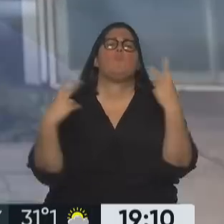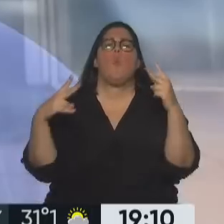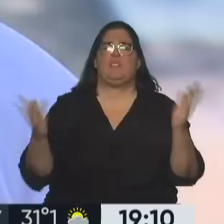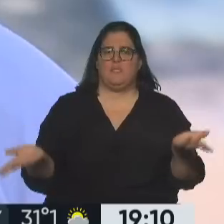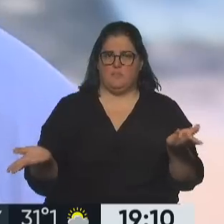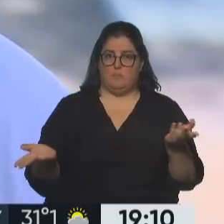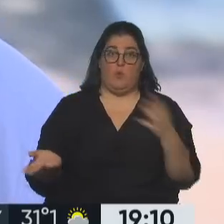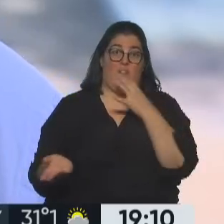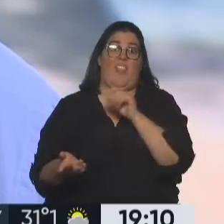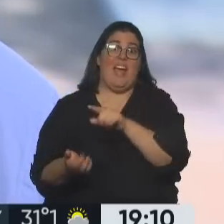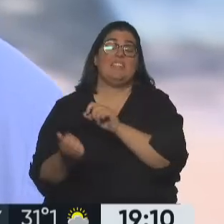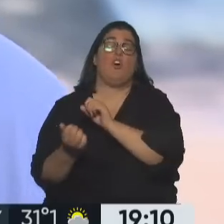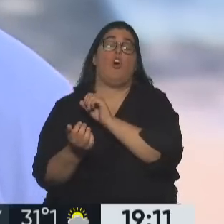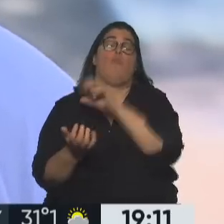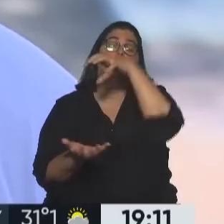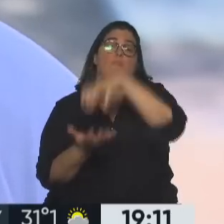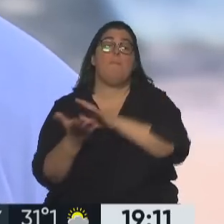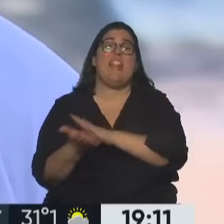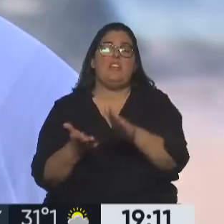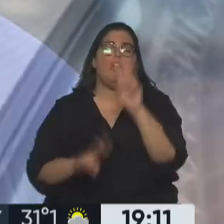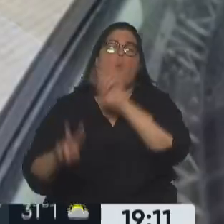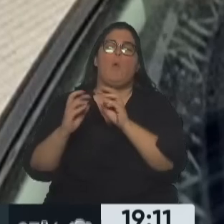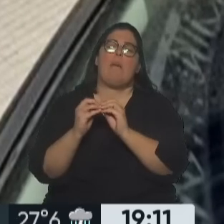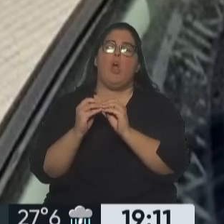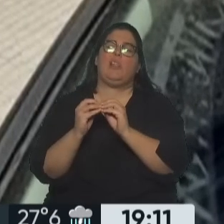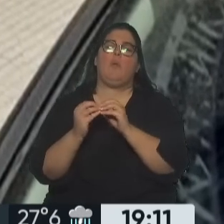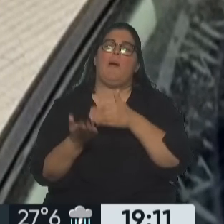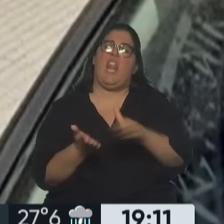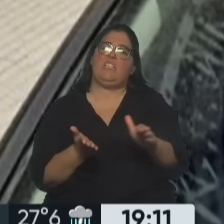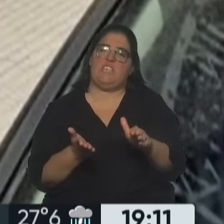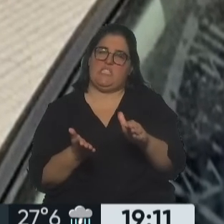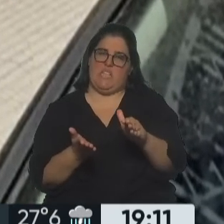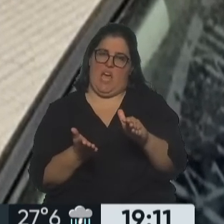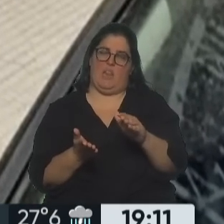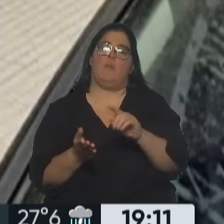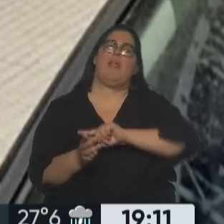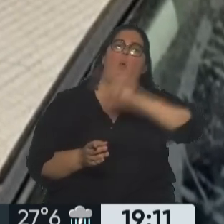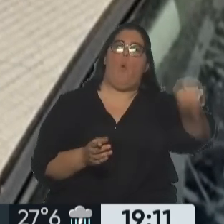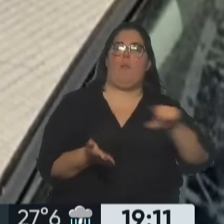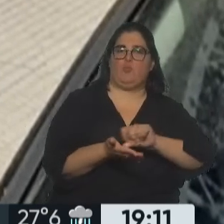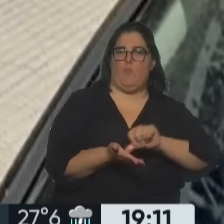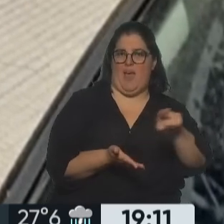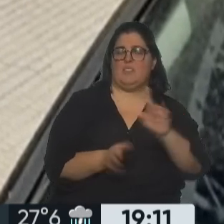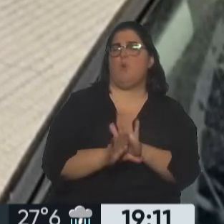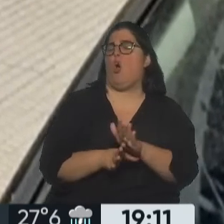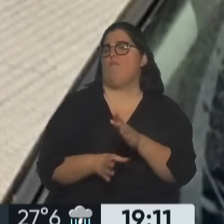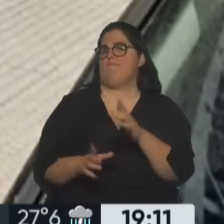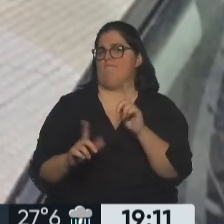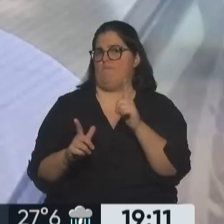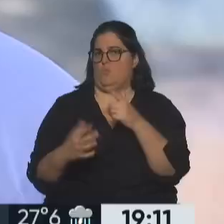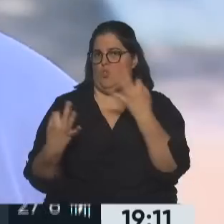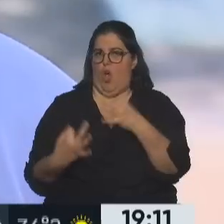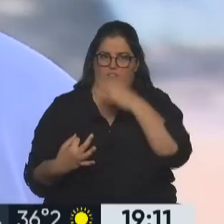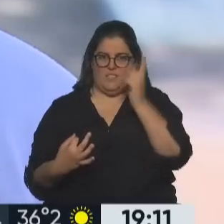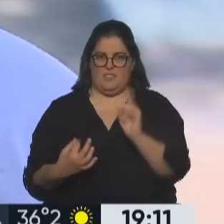están tratando de fabricar una causal de rechazo lo cual es una prácticamente una emboscada procesal de mala fe todas estas mujeres quedaron